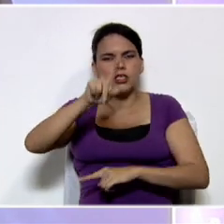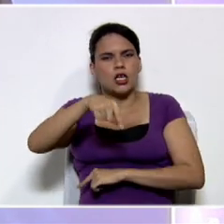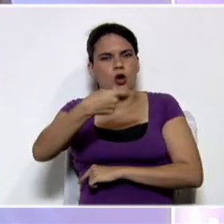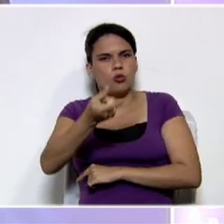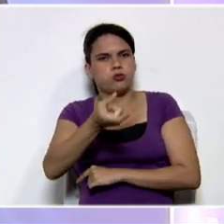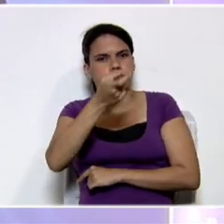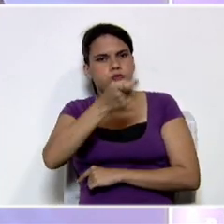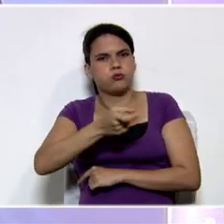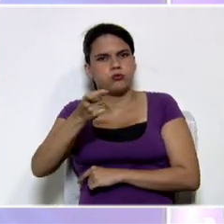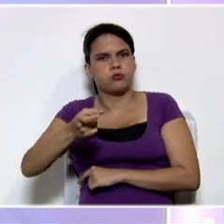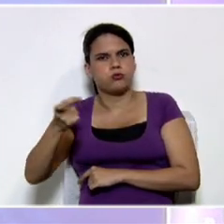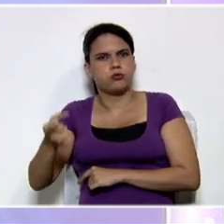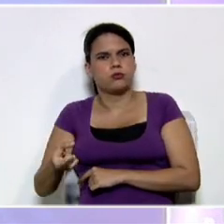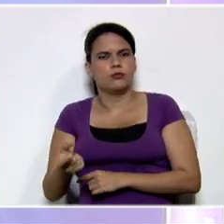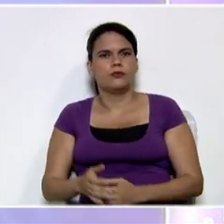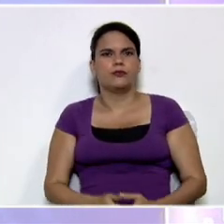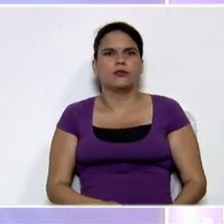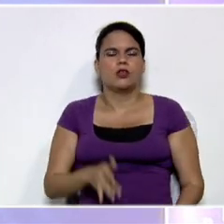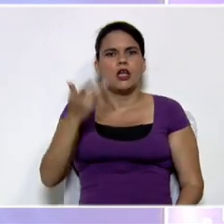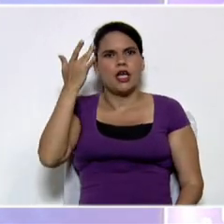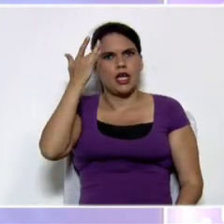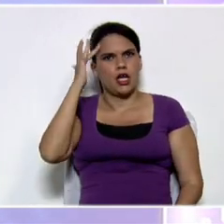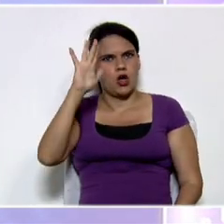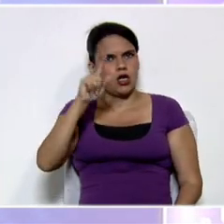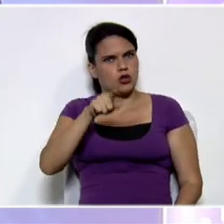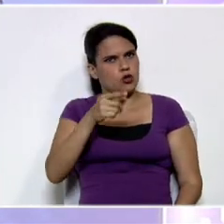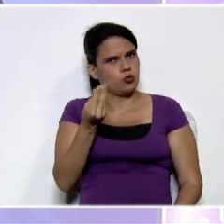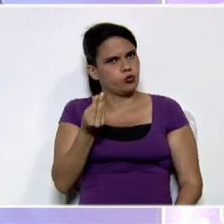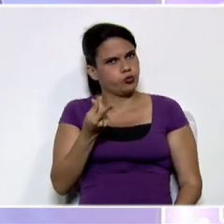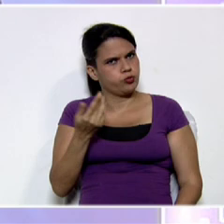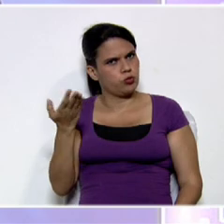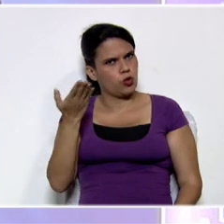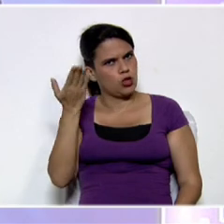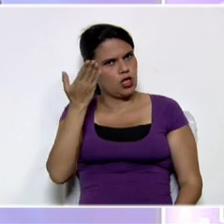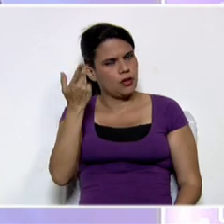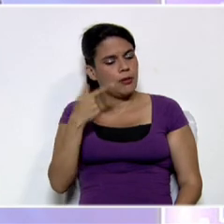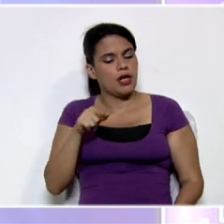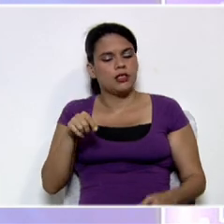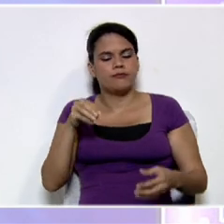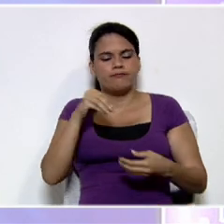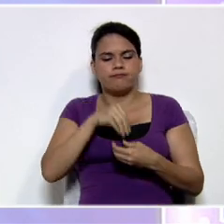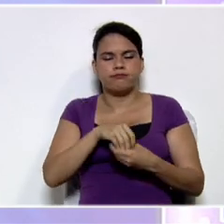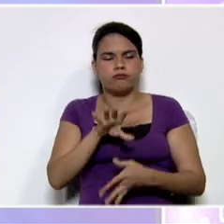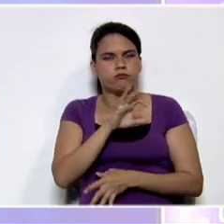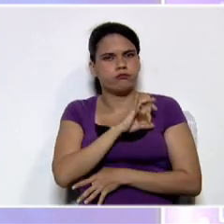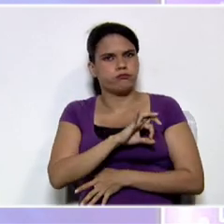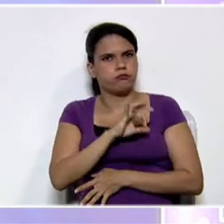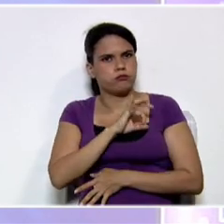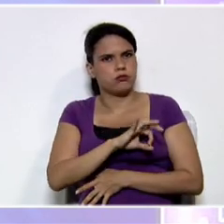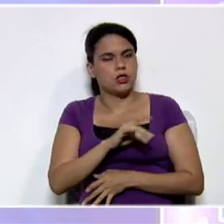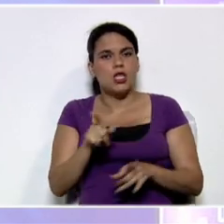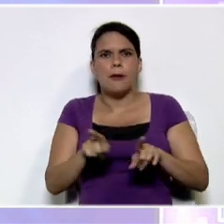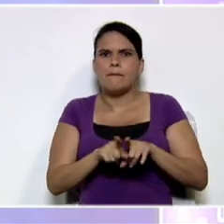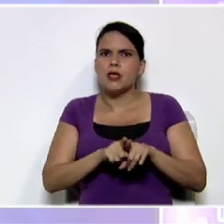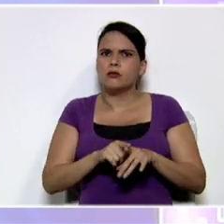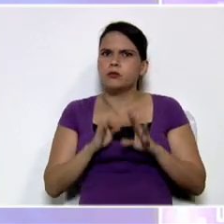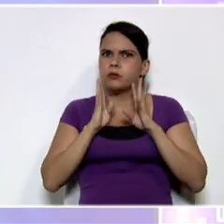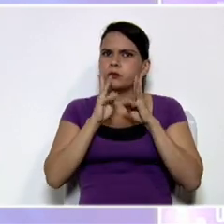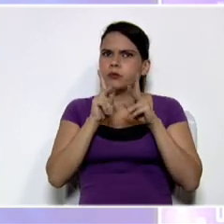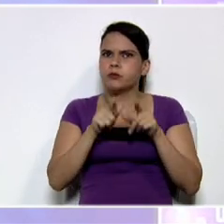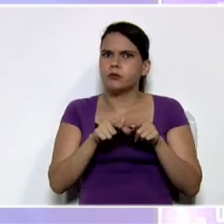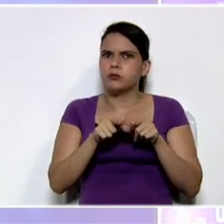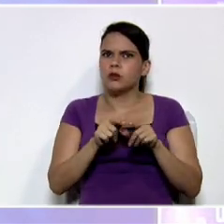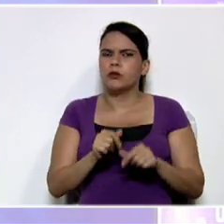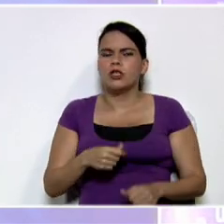las demás personas. Creo que eso es un requisito fundamental para existir como sociedad y además quiero comentarles que aparte del